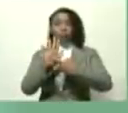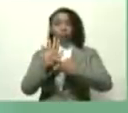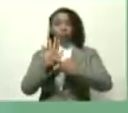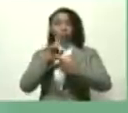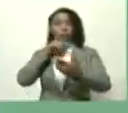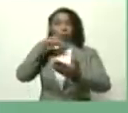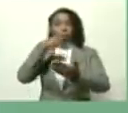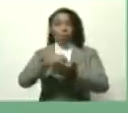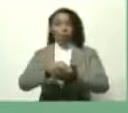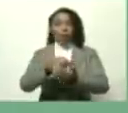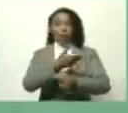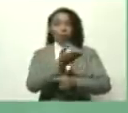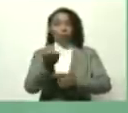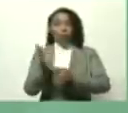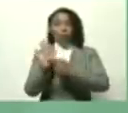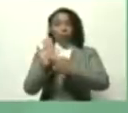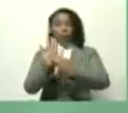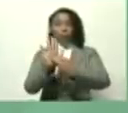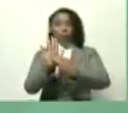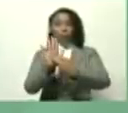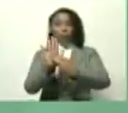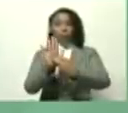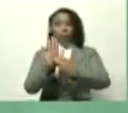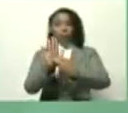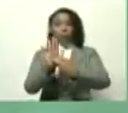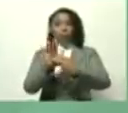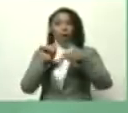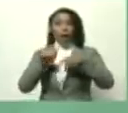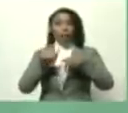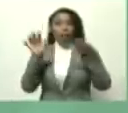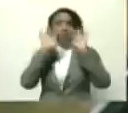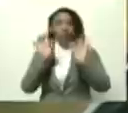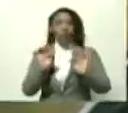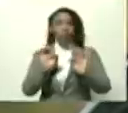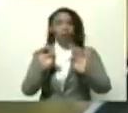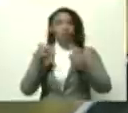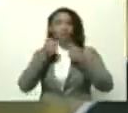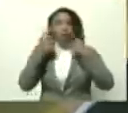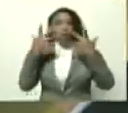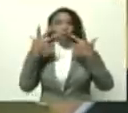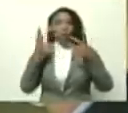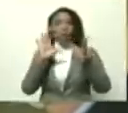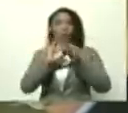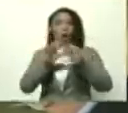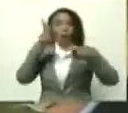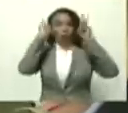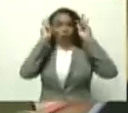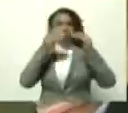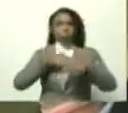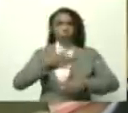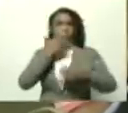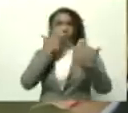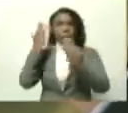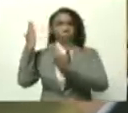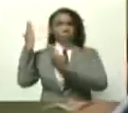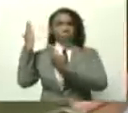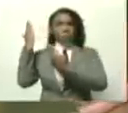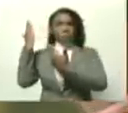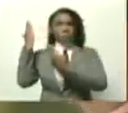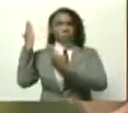a mencionarles y mostrarles a ustedes. Este tipo es tristemente famoso ya, alias el Conejo, se puede ver.